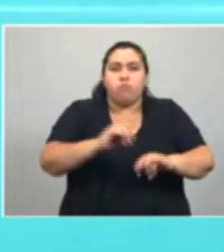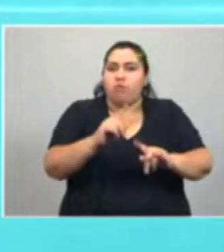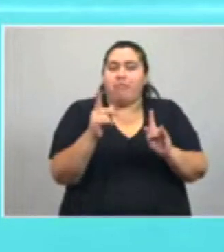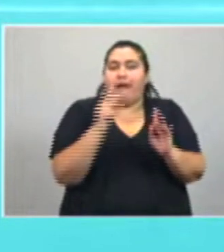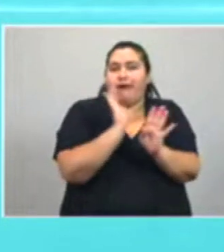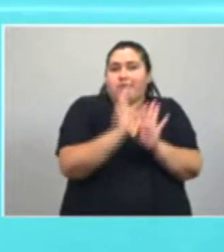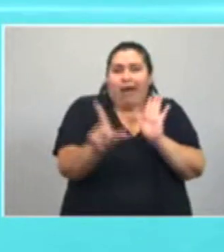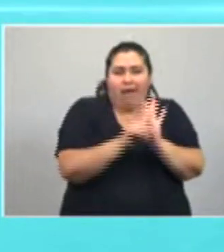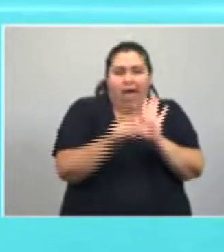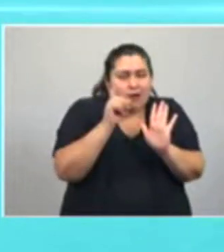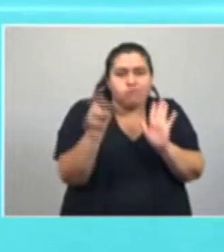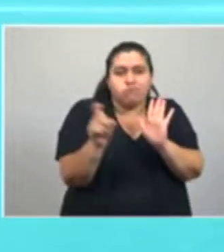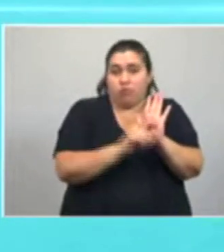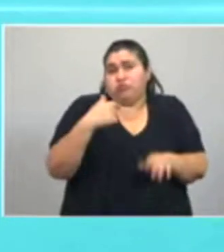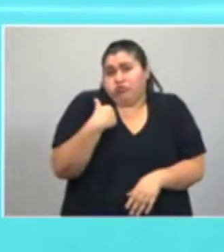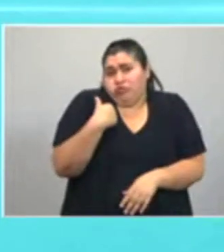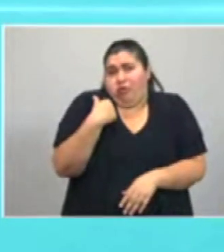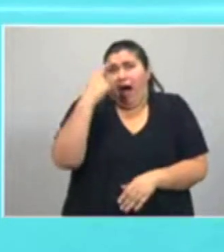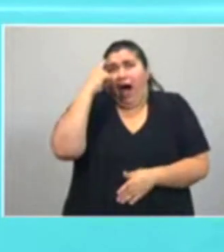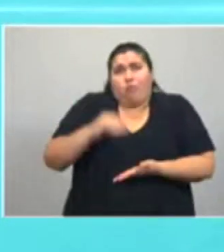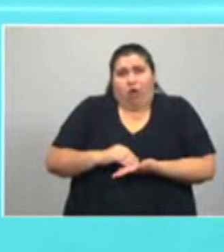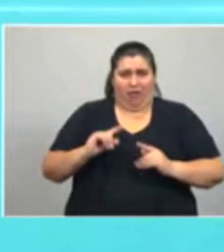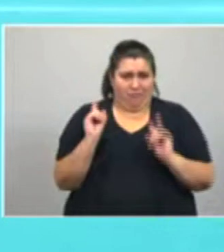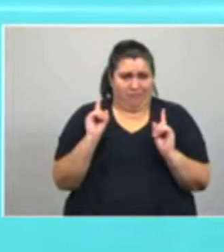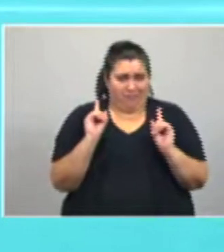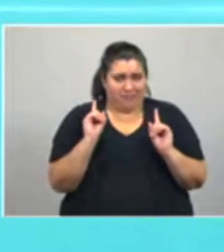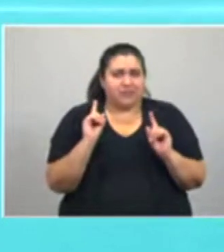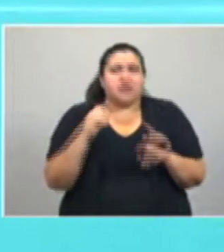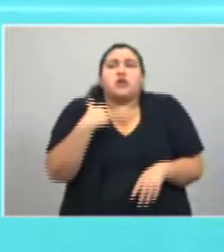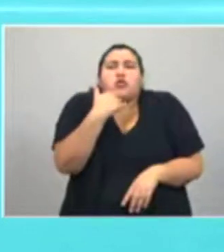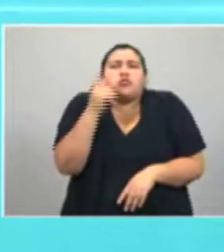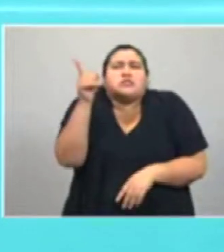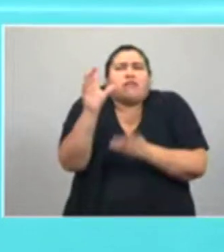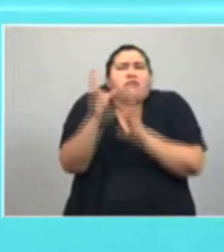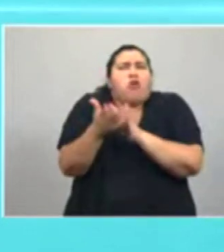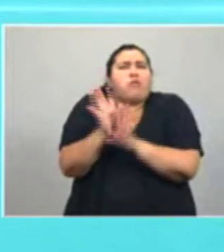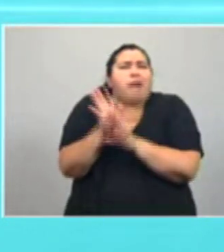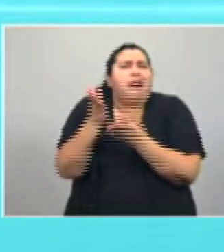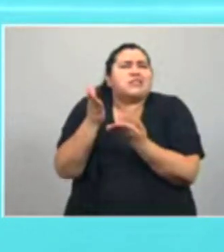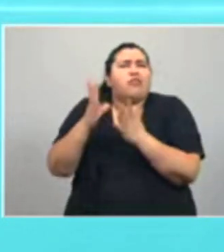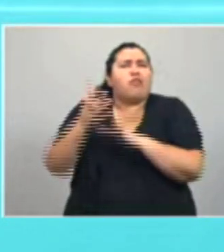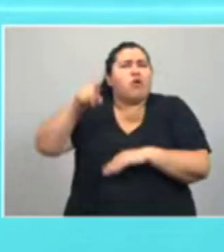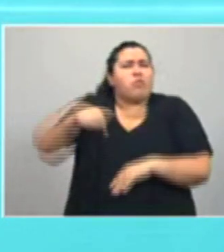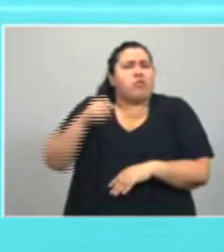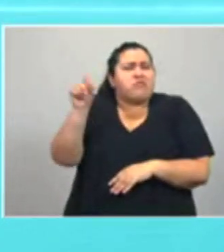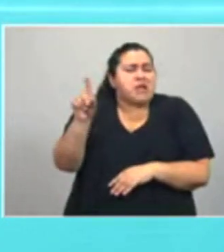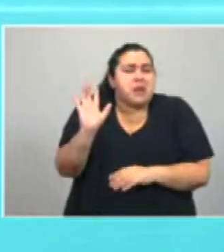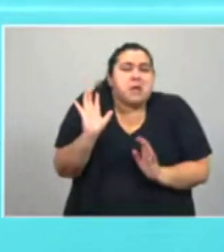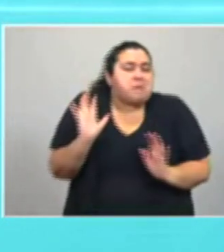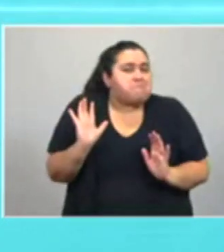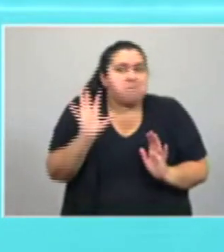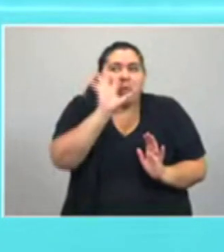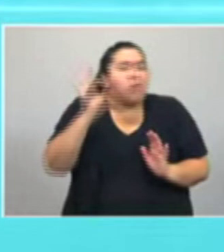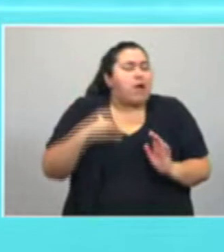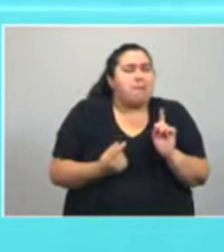dijo Kicillof, el gobierno nacional con más del 66% y la provincia recibe solo el 7,5%